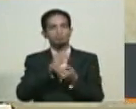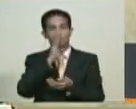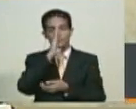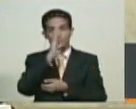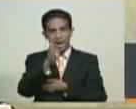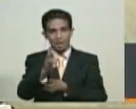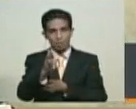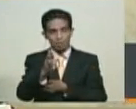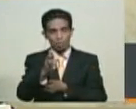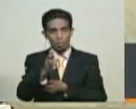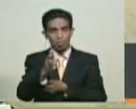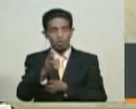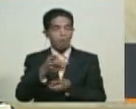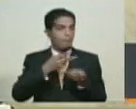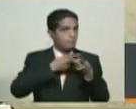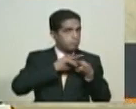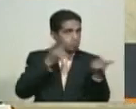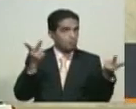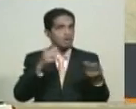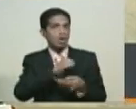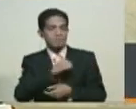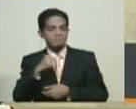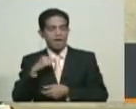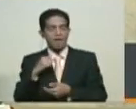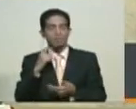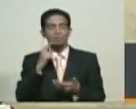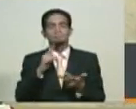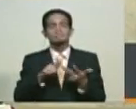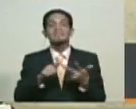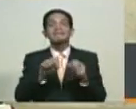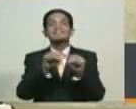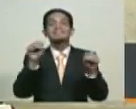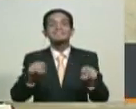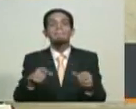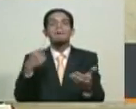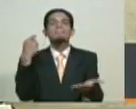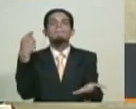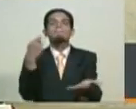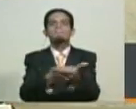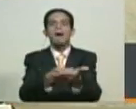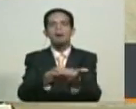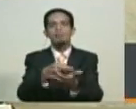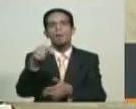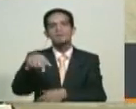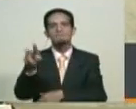privada es todo el sistema de pagos electrónicos del país.